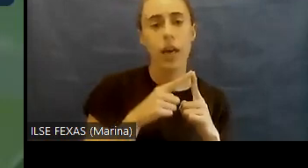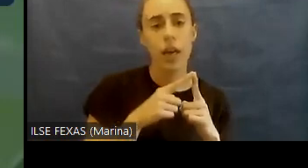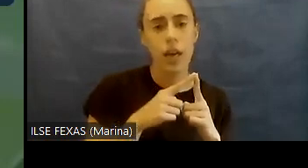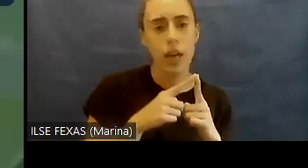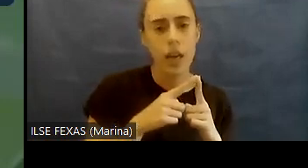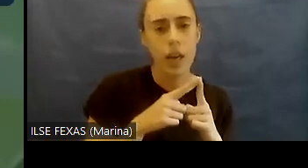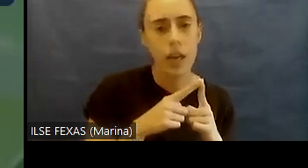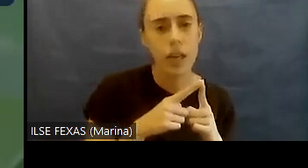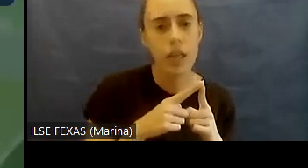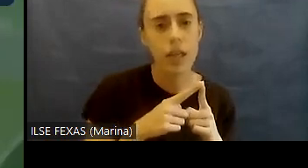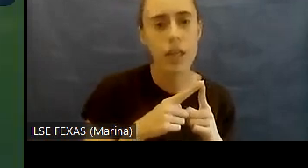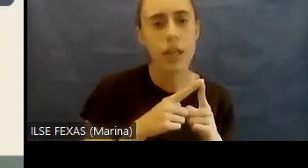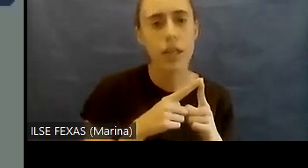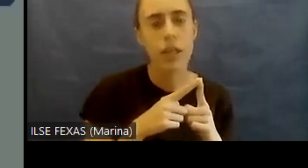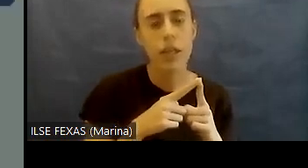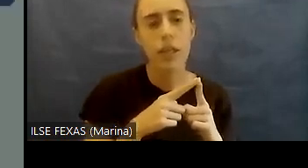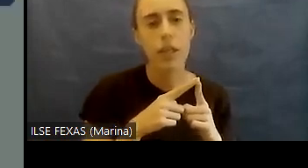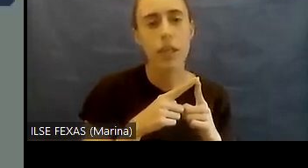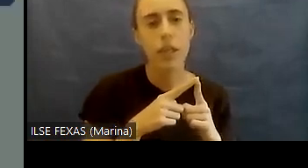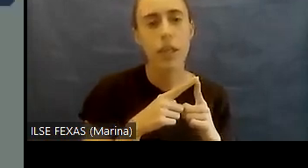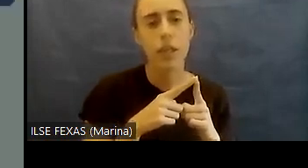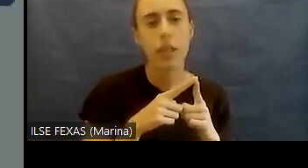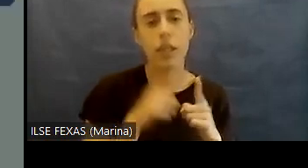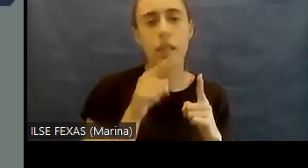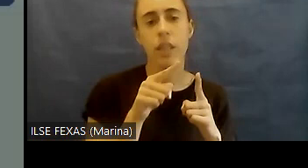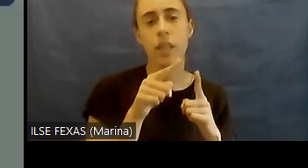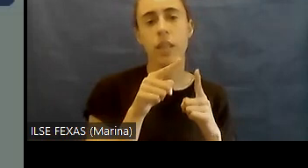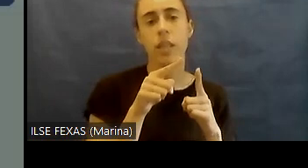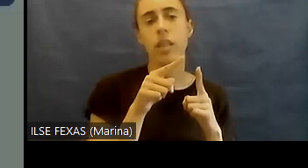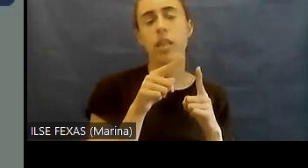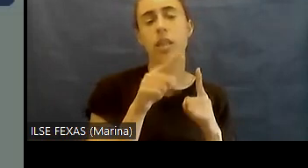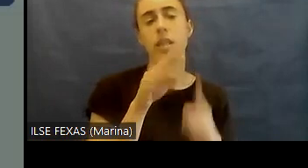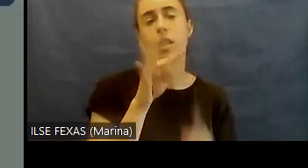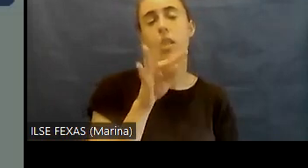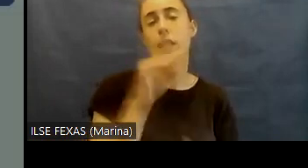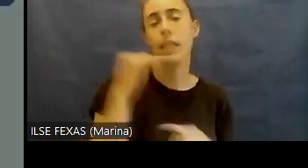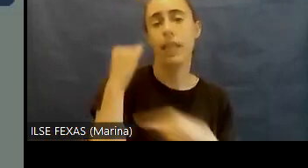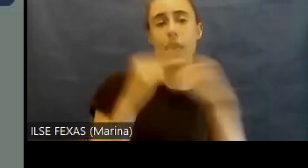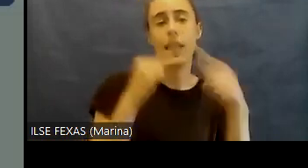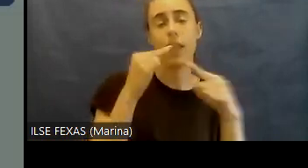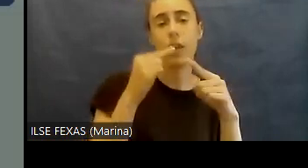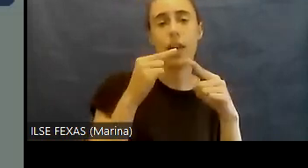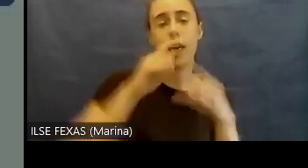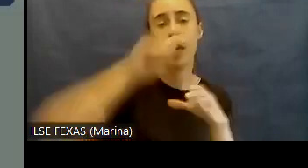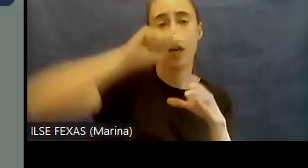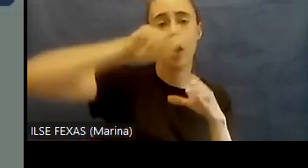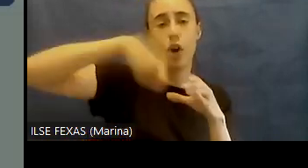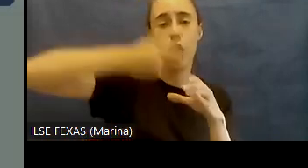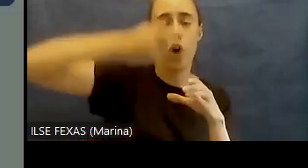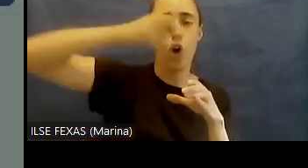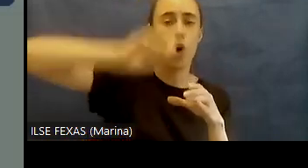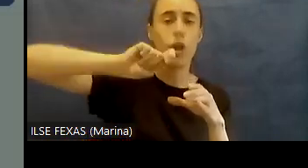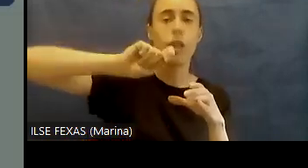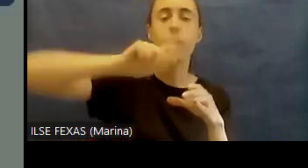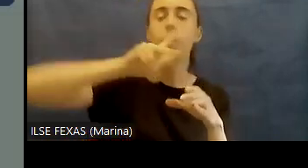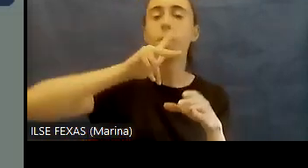Intensivera. Lo pasaremos así un poco rápido. El gel de aloe, el Traditional Honey, quizás estaría más indicado por la presencia